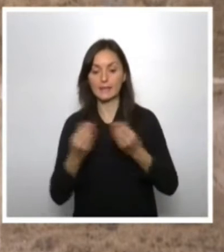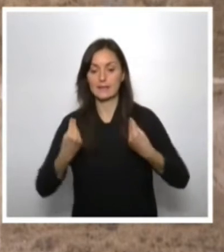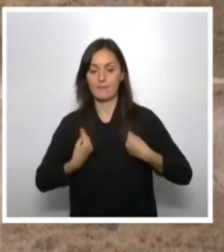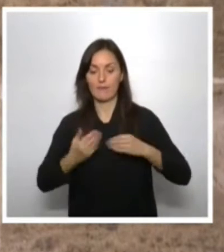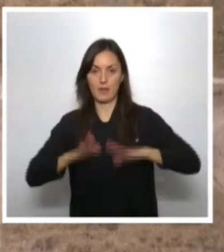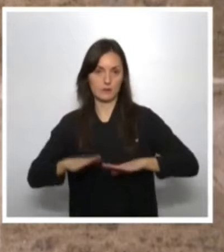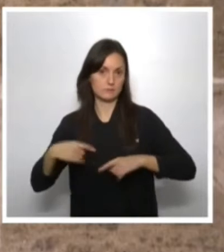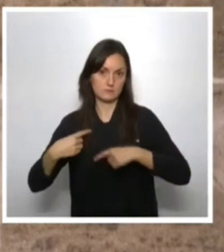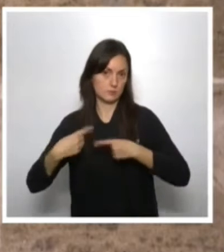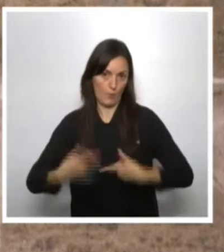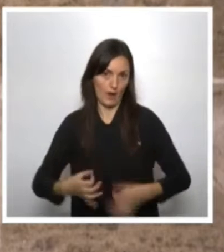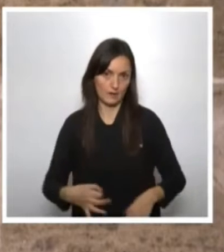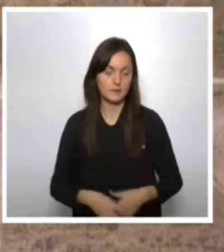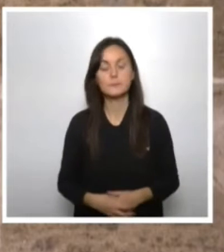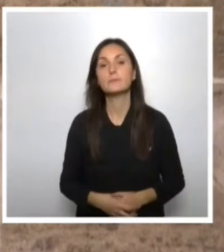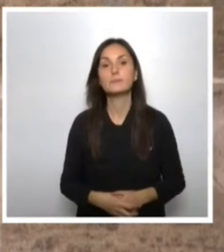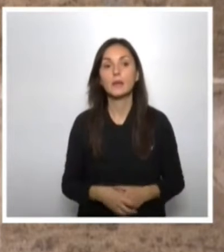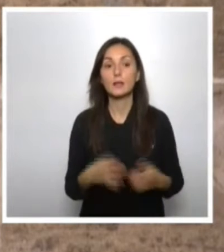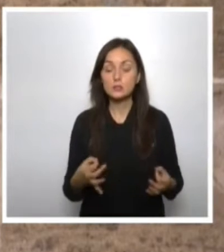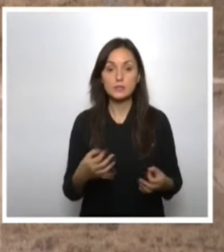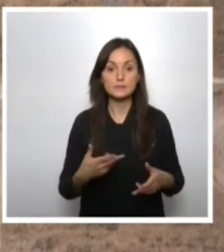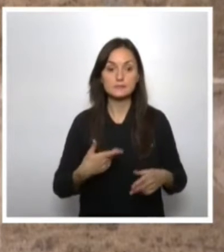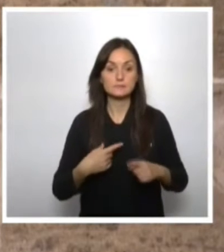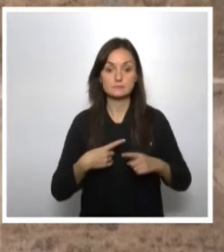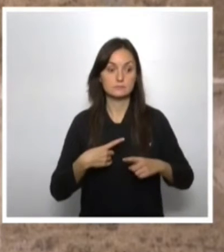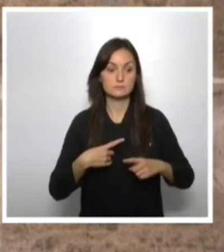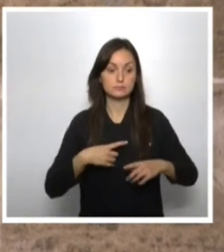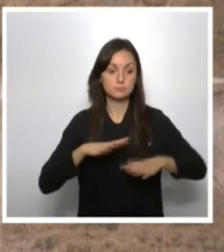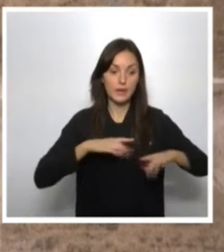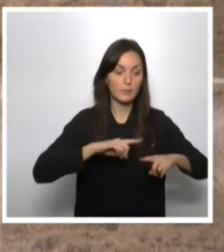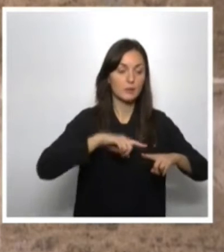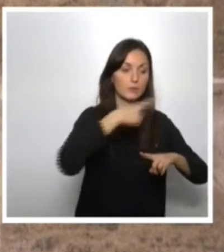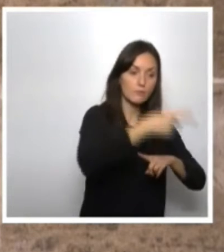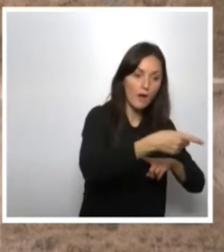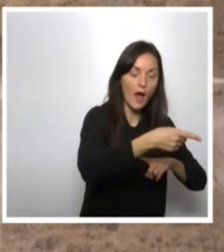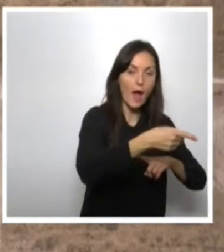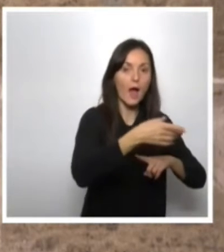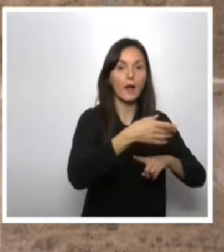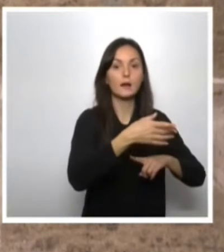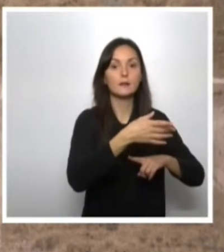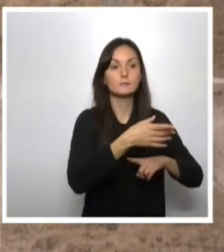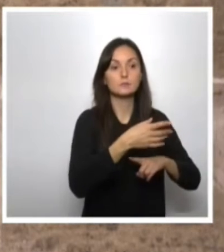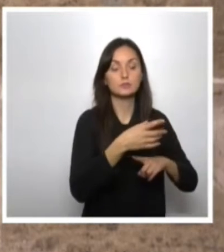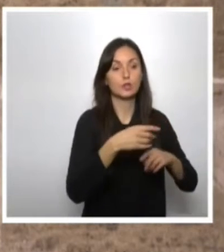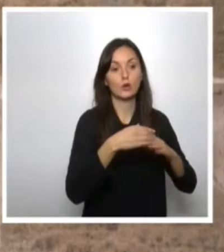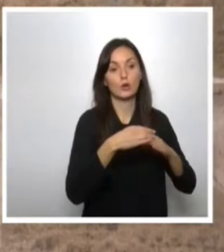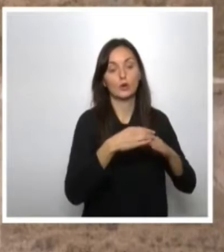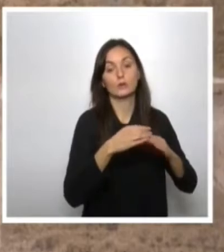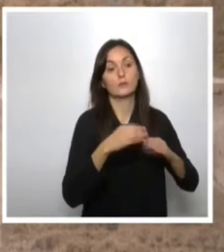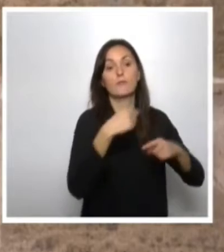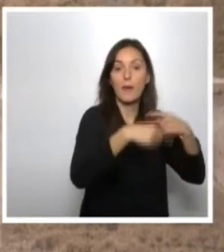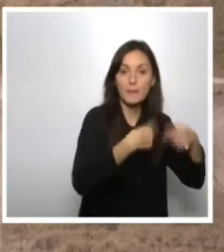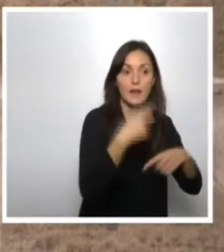habitual pertany nos permite desplazamiento al loc de residencia habitual de